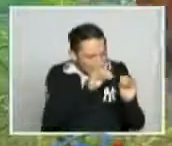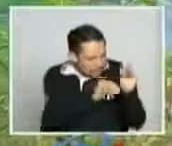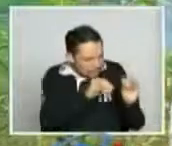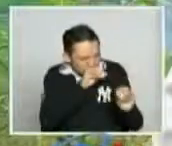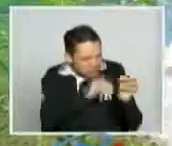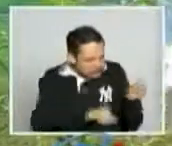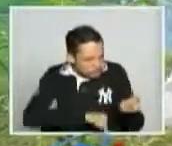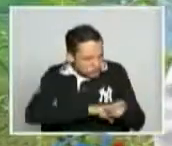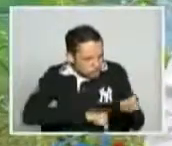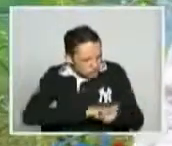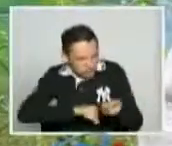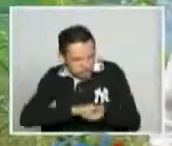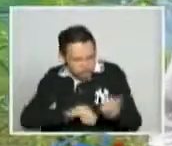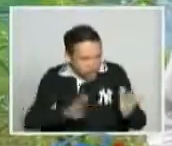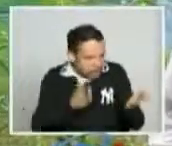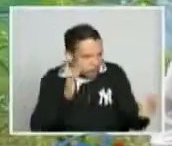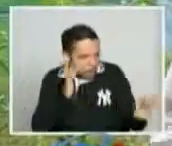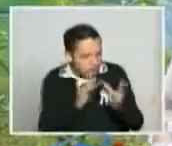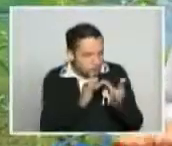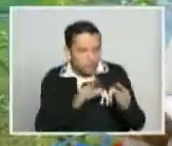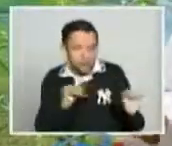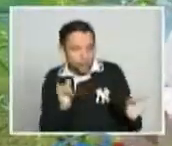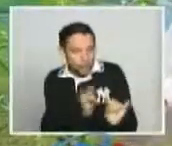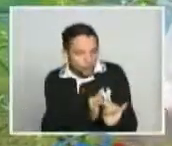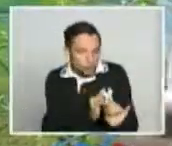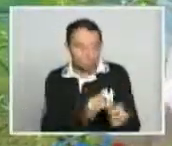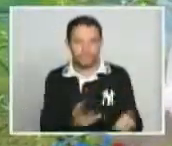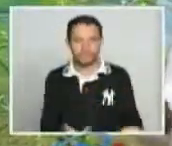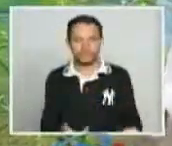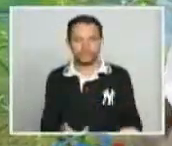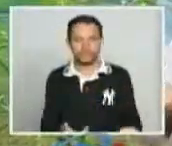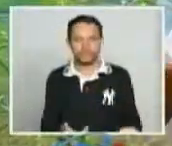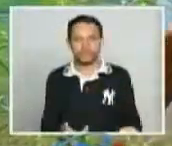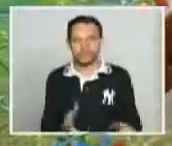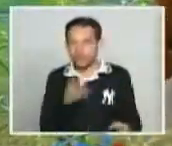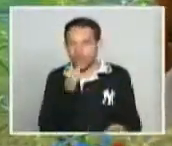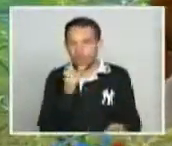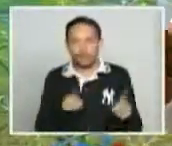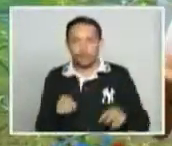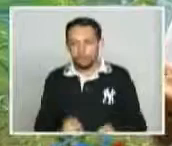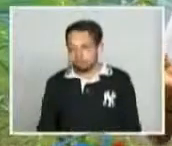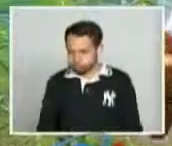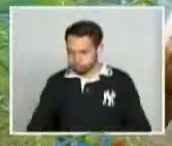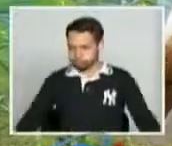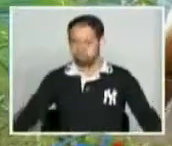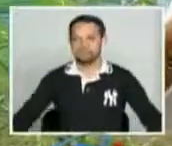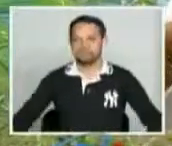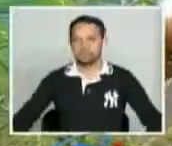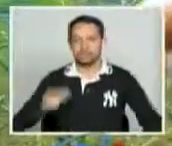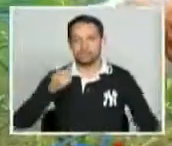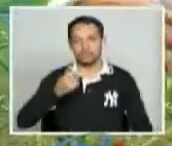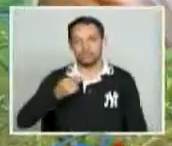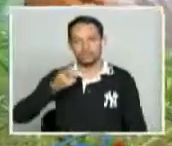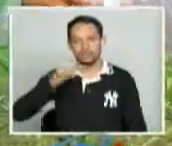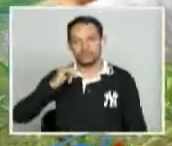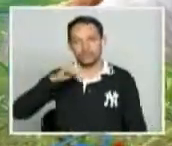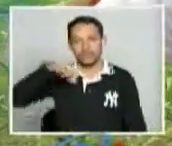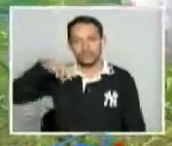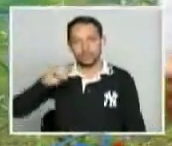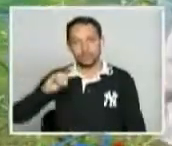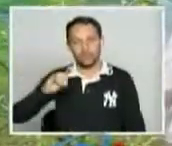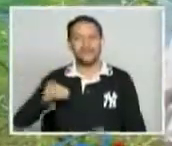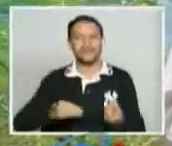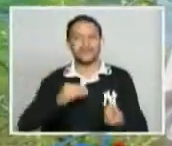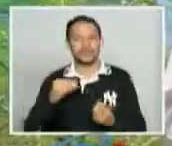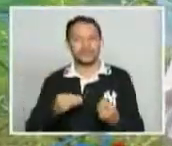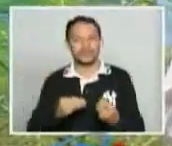por todas las dietas y no baja de peso. No baja de peso porque el hipotiroidismo lo que hace es que la persona se